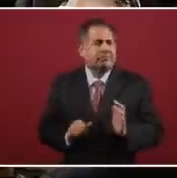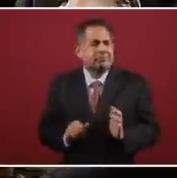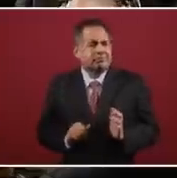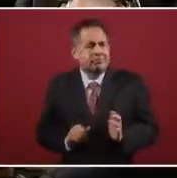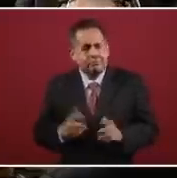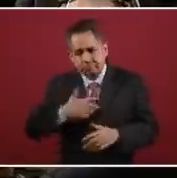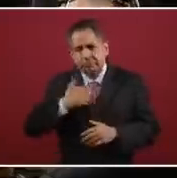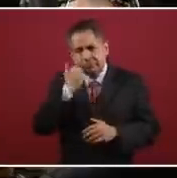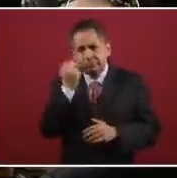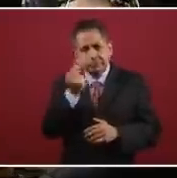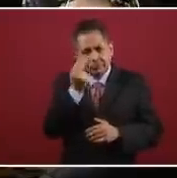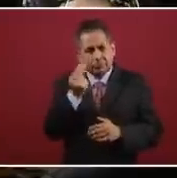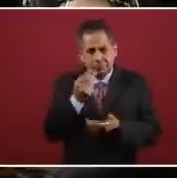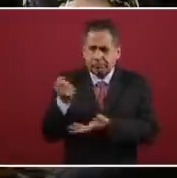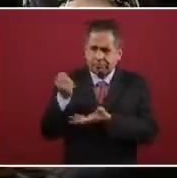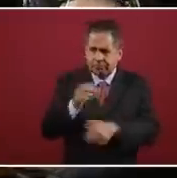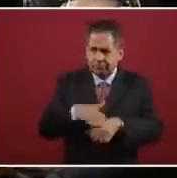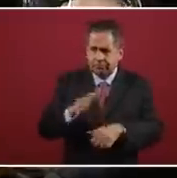programa.